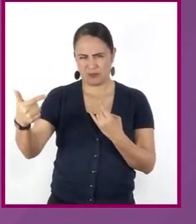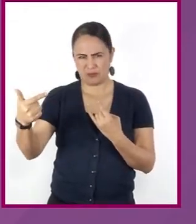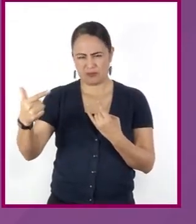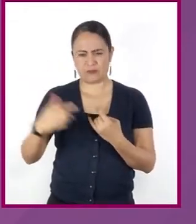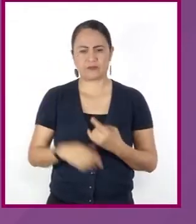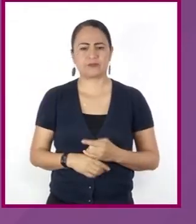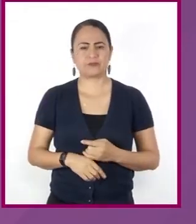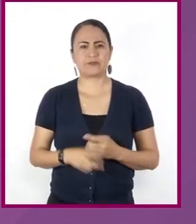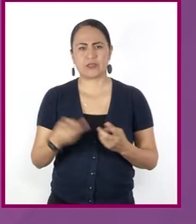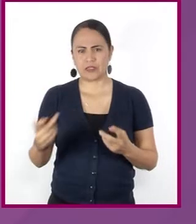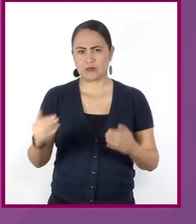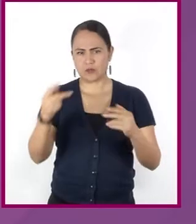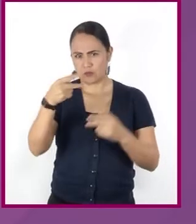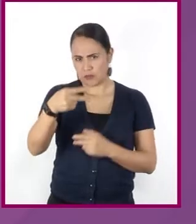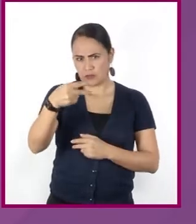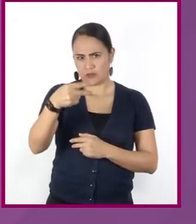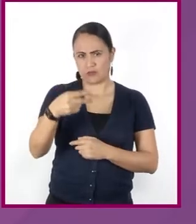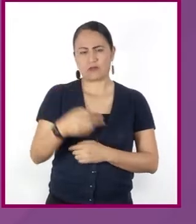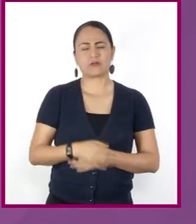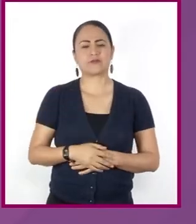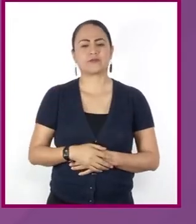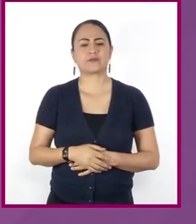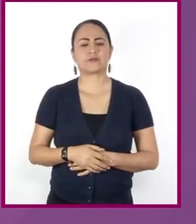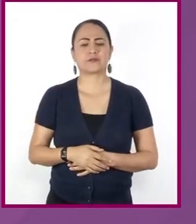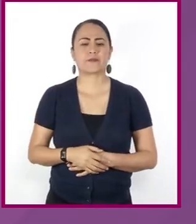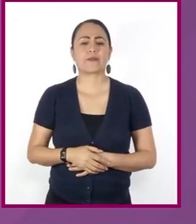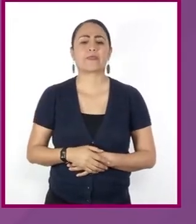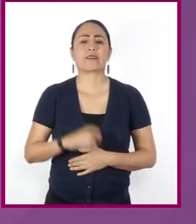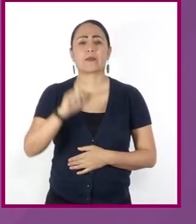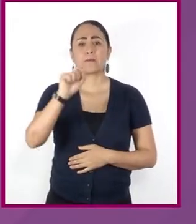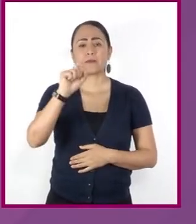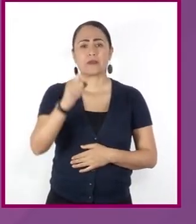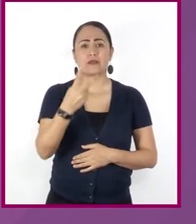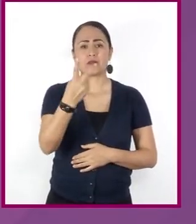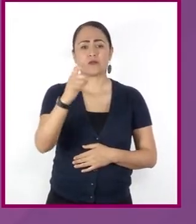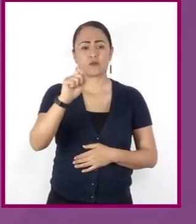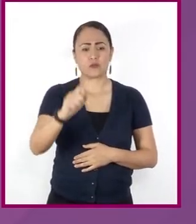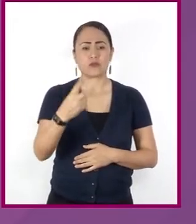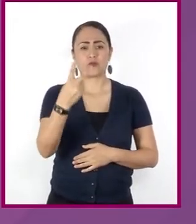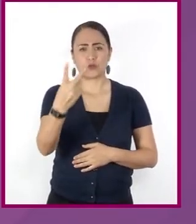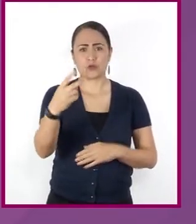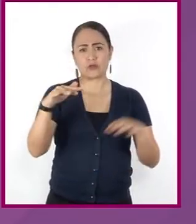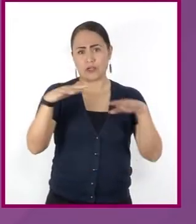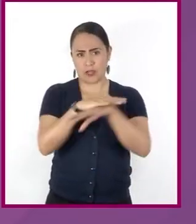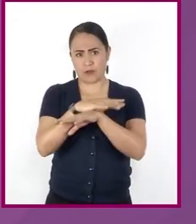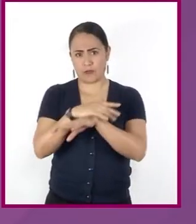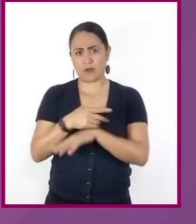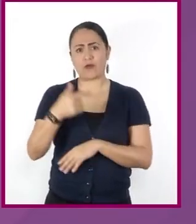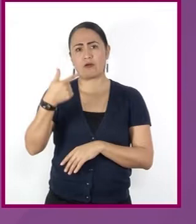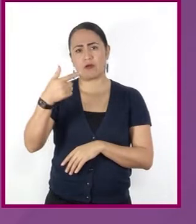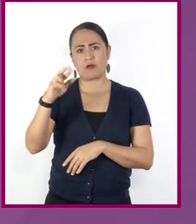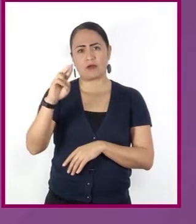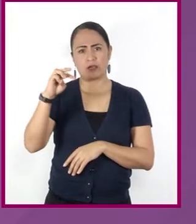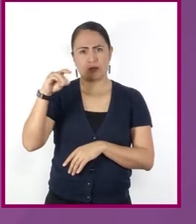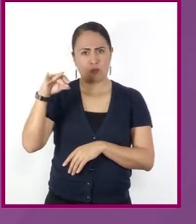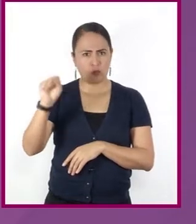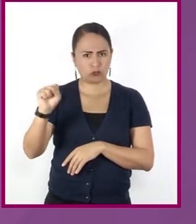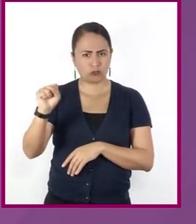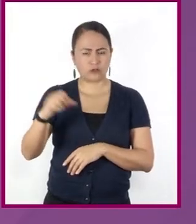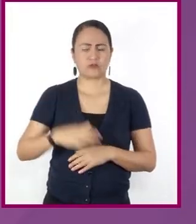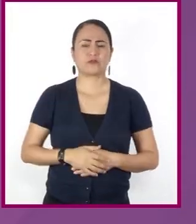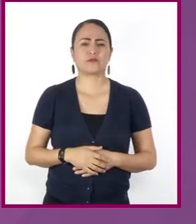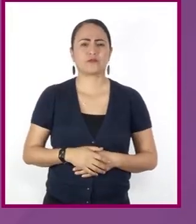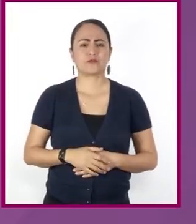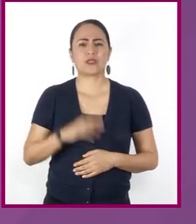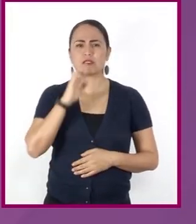factor de equivalencia. Tenemos que convertir 22.2 onzas a gramos. Resolviendo